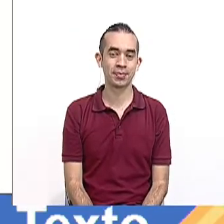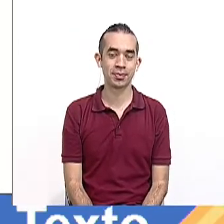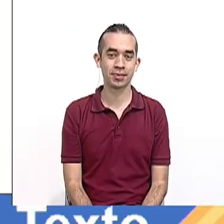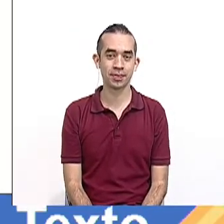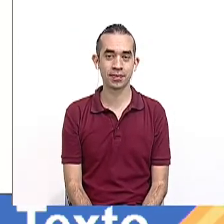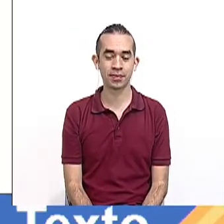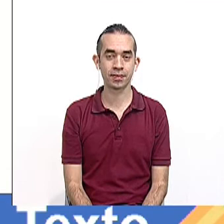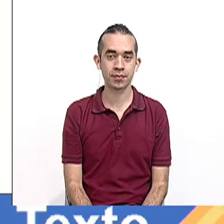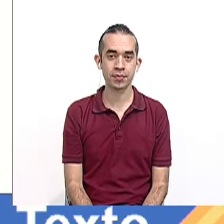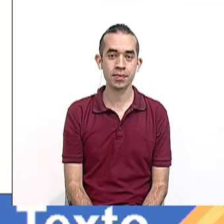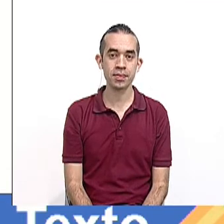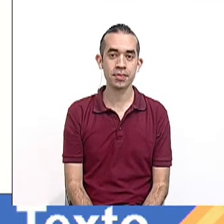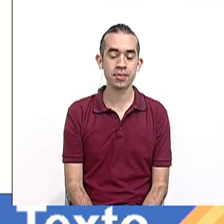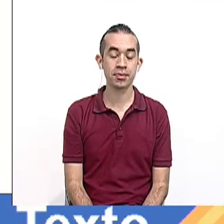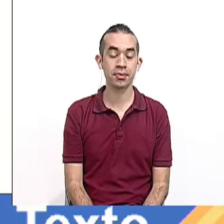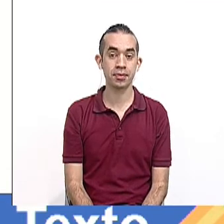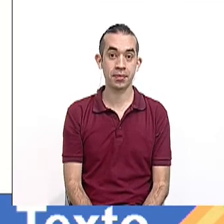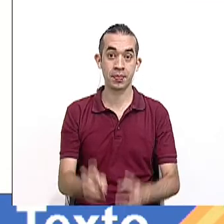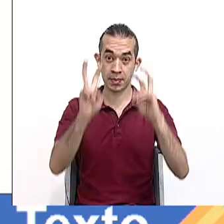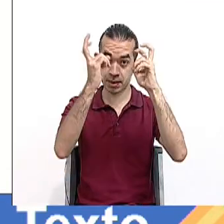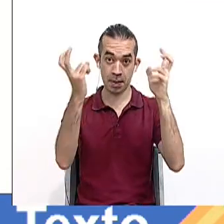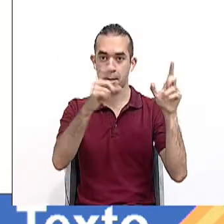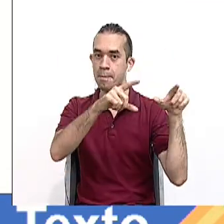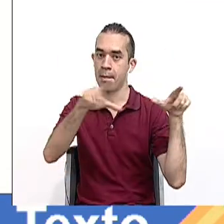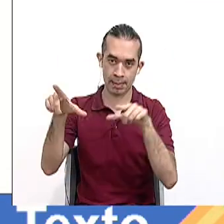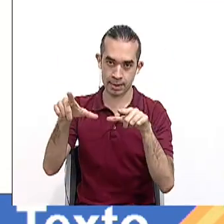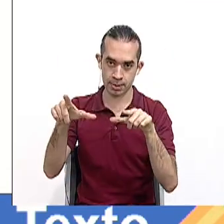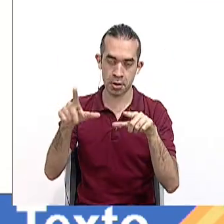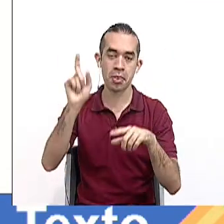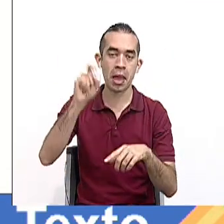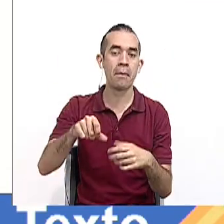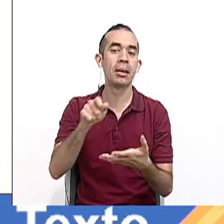Cuando tenemos nuestro tema, escribimos nuestro título.